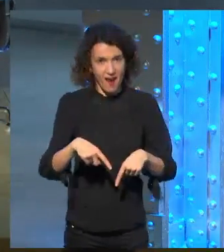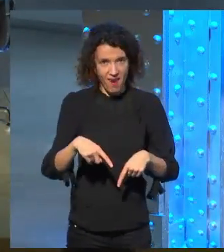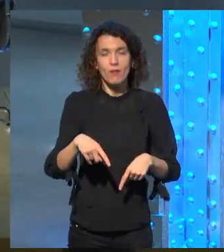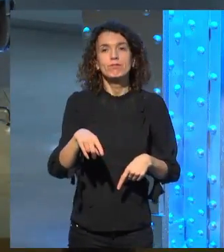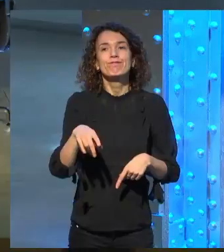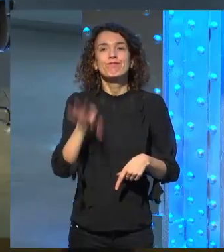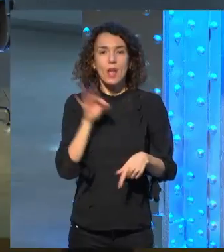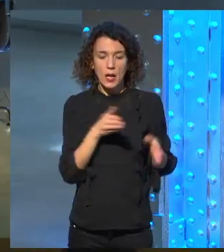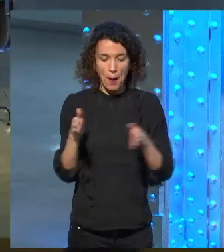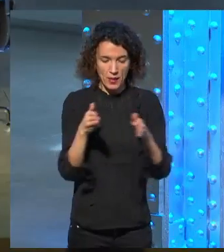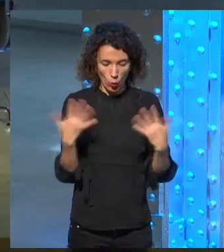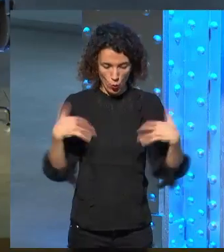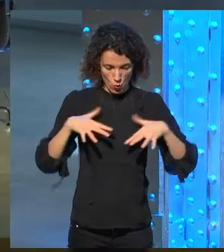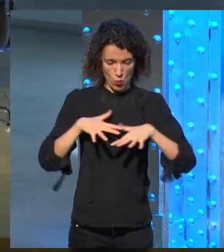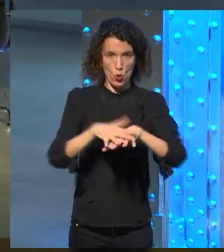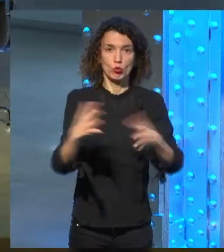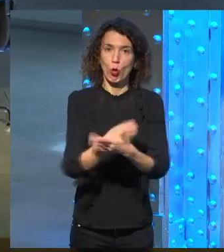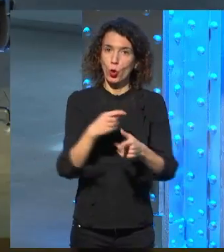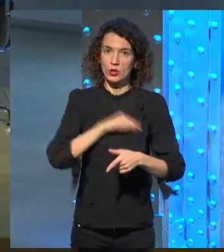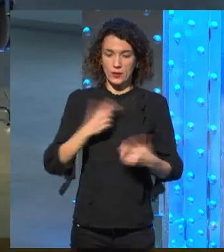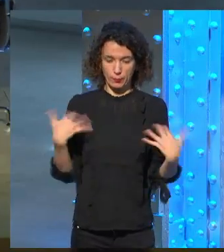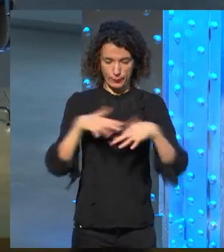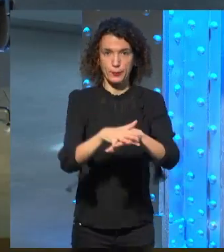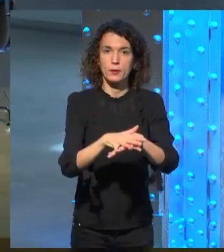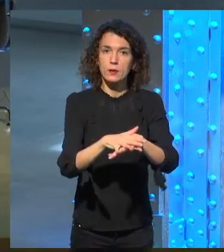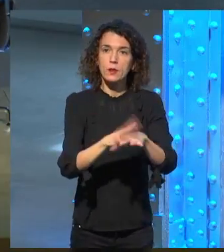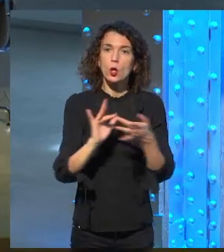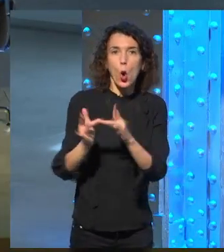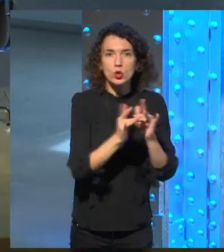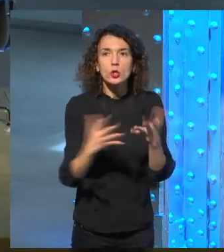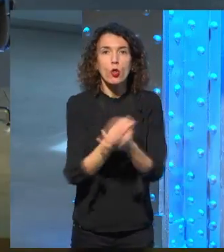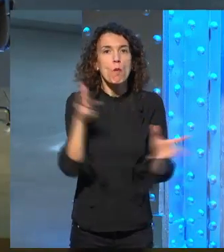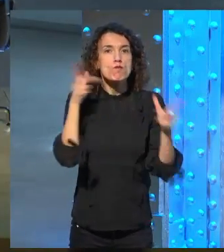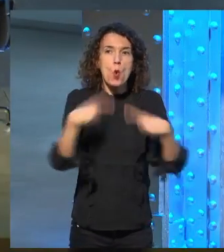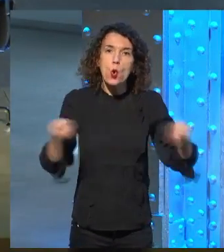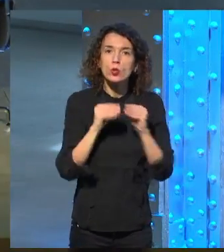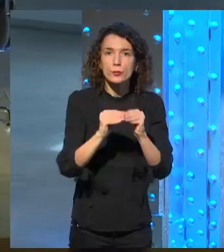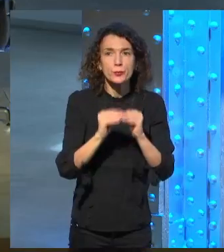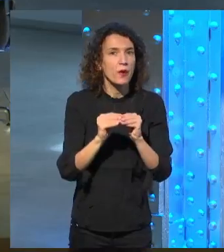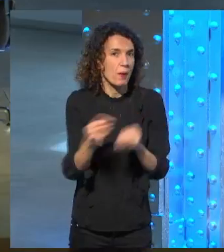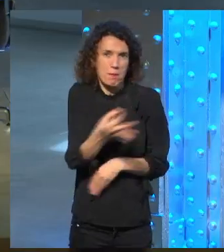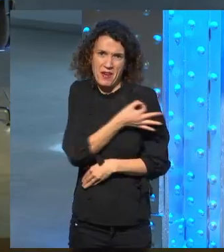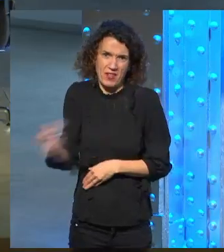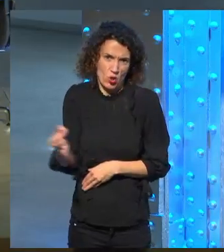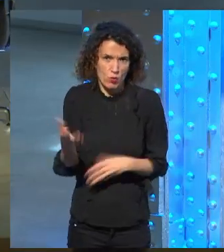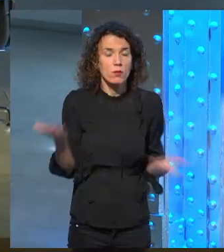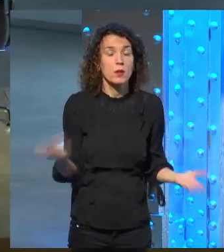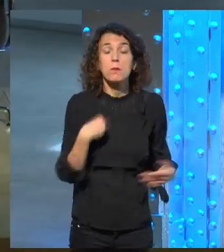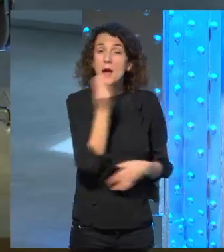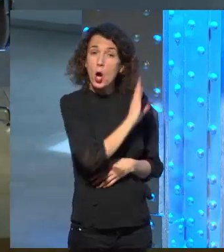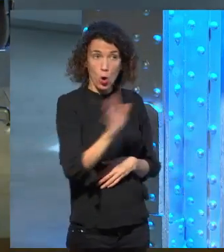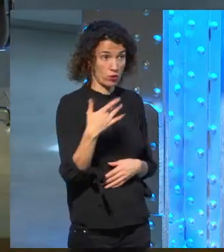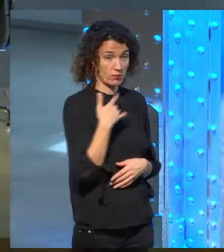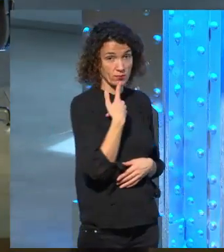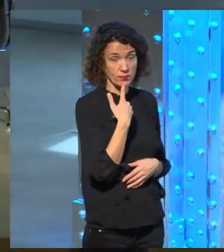encontrando ese camino común en el que hacemos música, nos sentimos a gusto todos juntos y al final acaba funcionando de una manera o de otra. Sí, lo mejor de